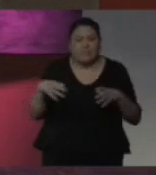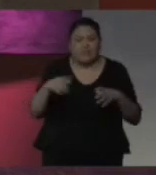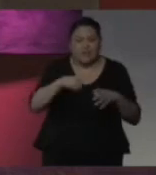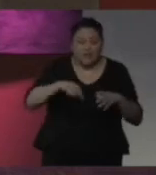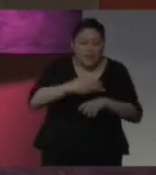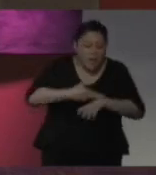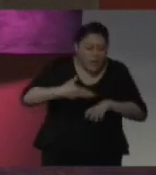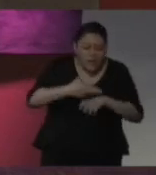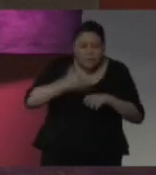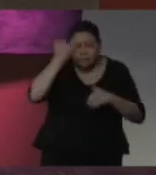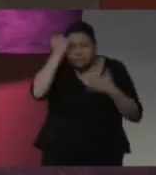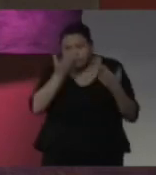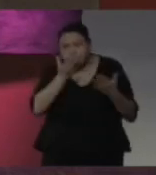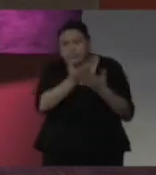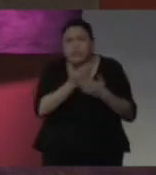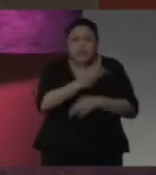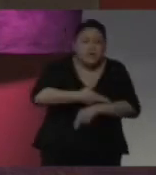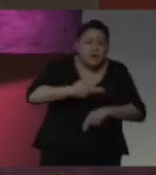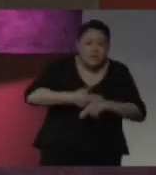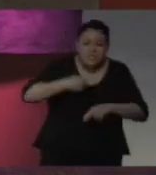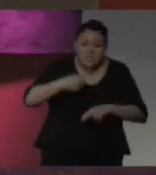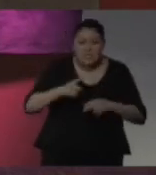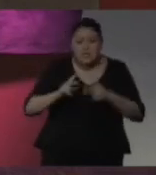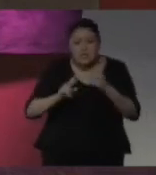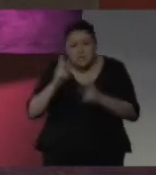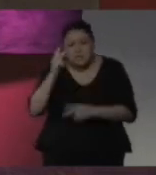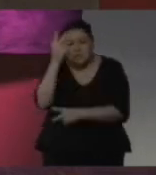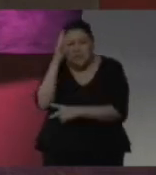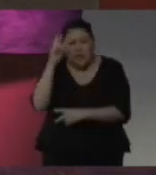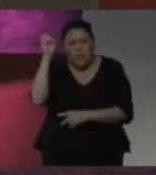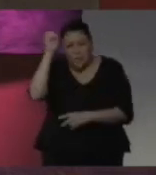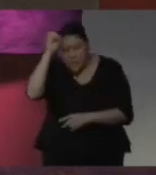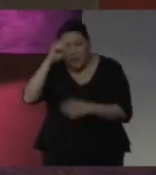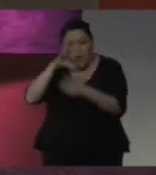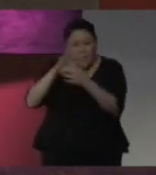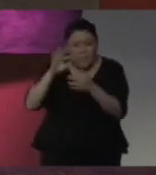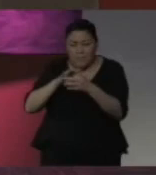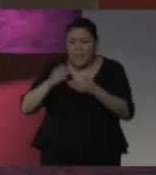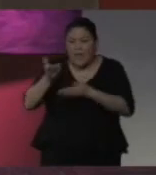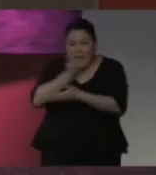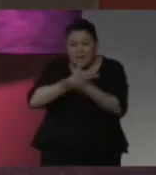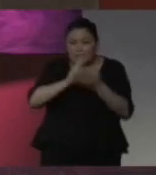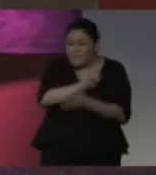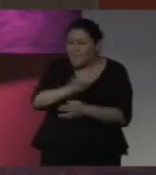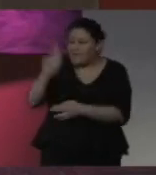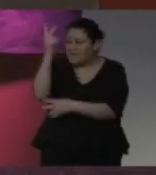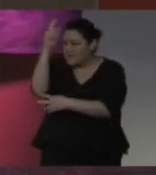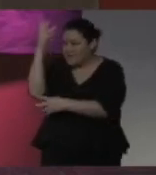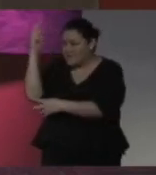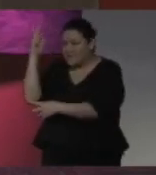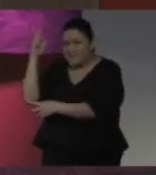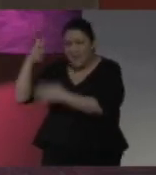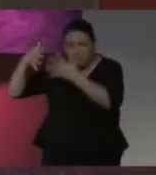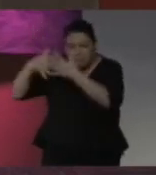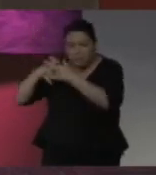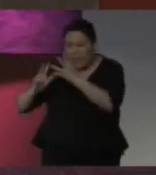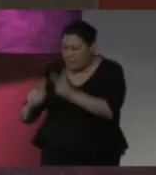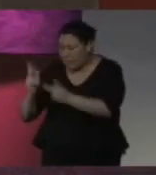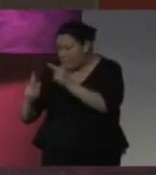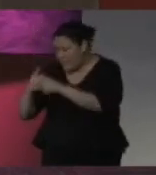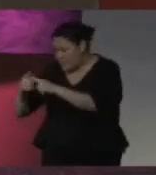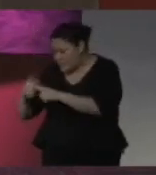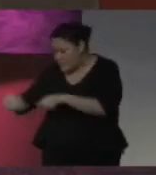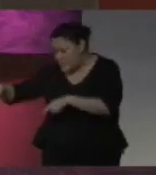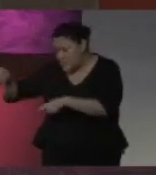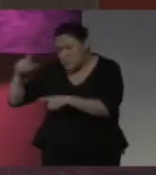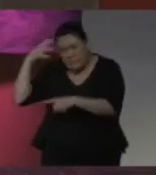generar no solamente esas raíces, no solamente esos helechos, no solamente esas ramas que se van tocando. Entonces, para nosotros ha